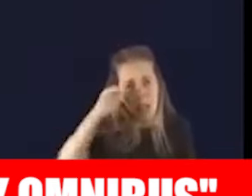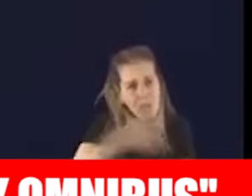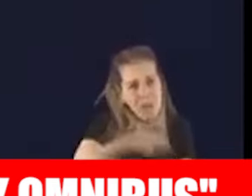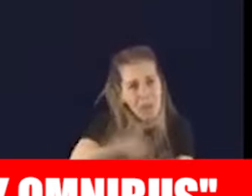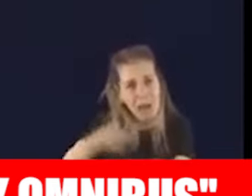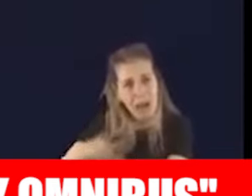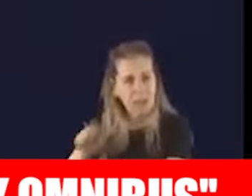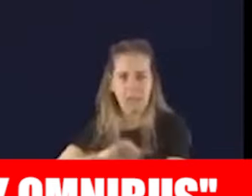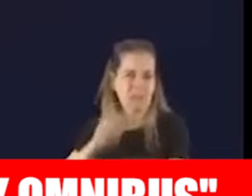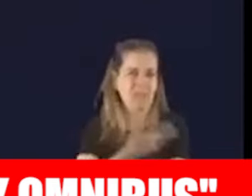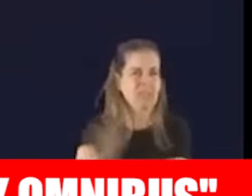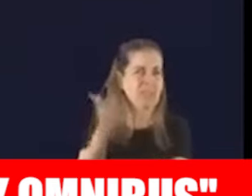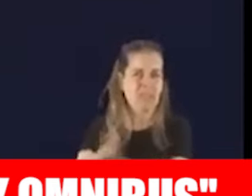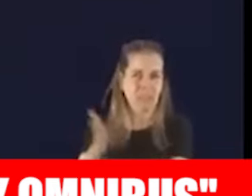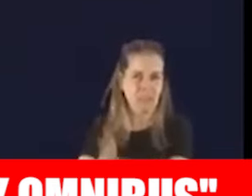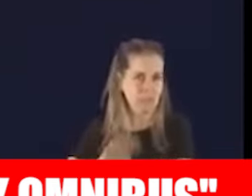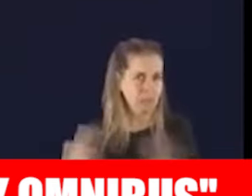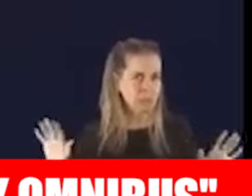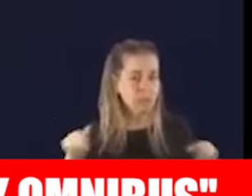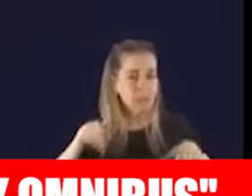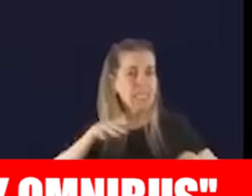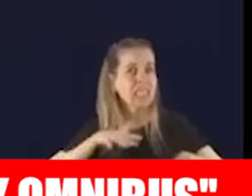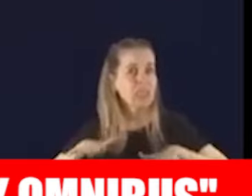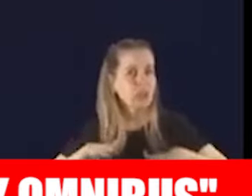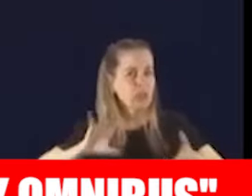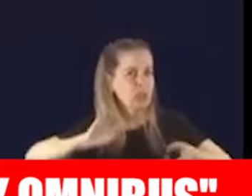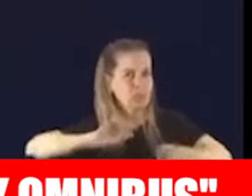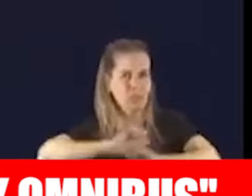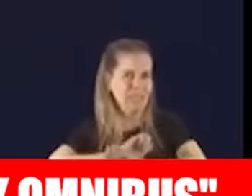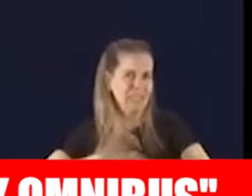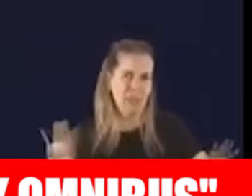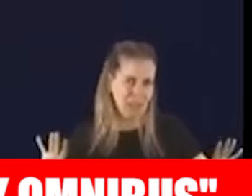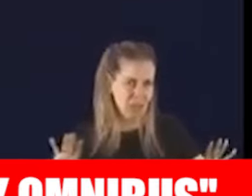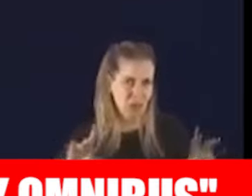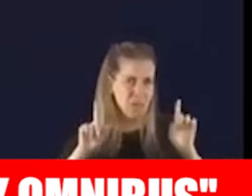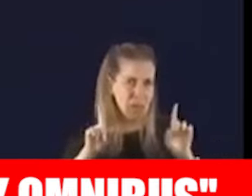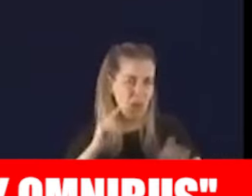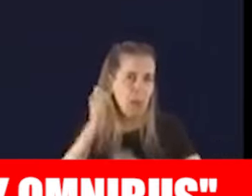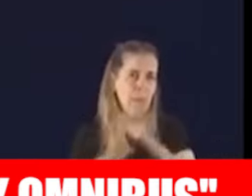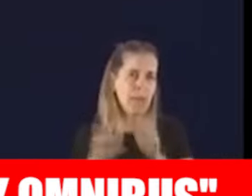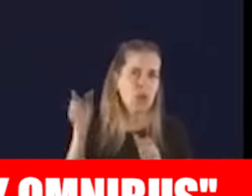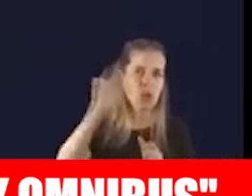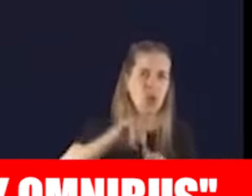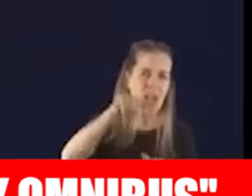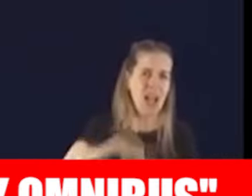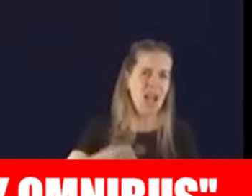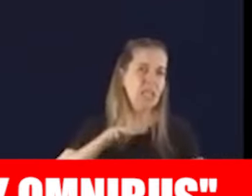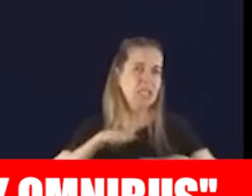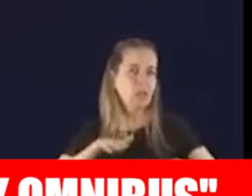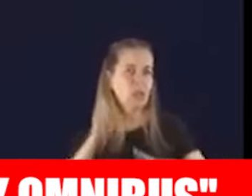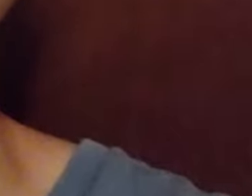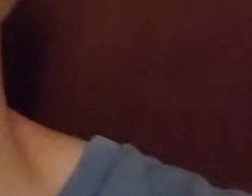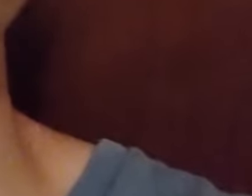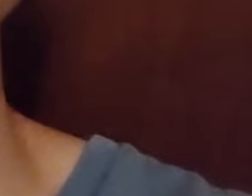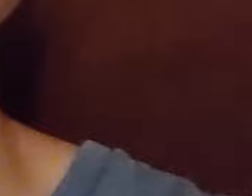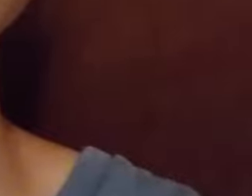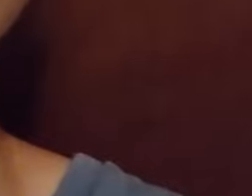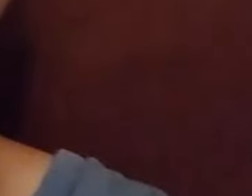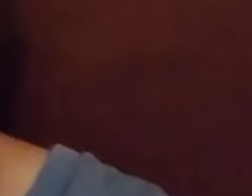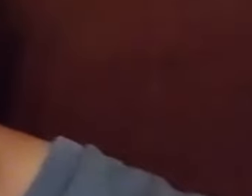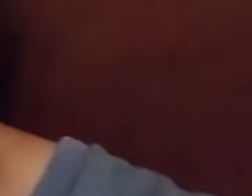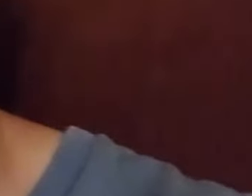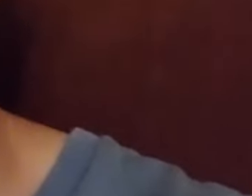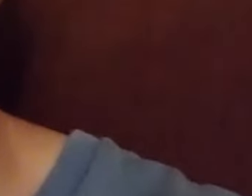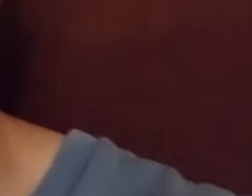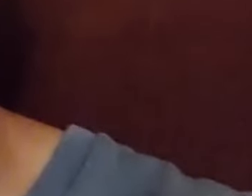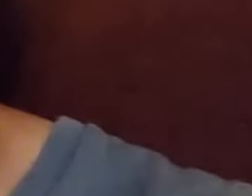situación crítica con la que estamos con la foto que describo cada uno de mis días acá y fuera de acá que es el nivel de pobreza Bueno entonces ahí lo